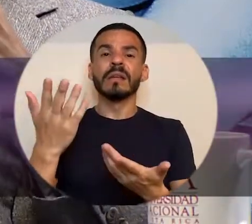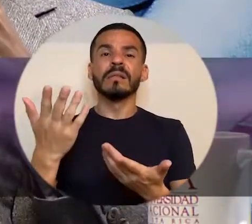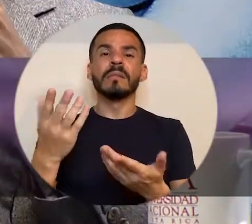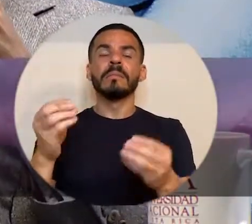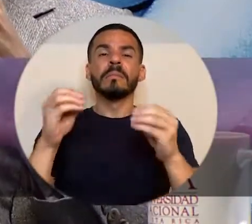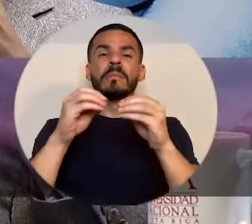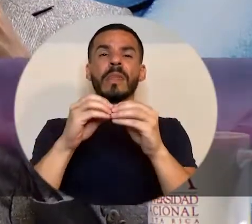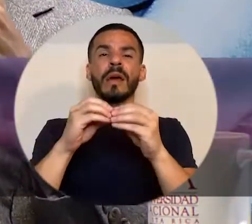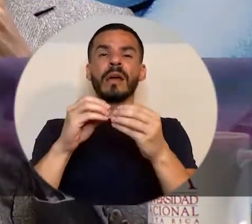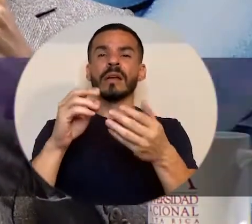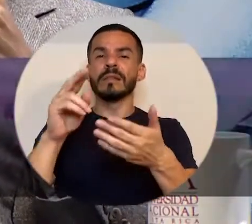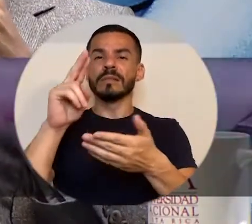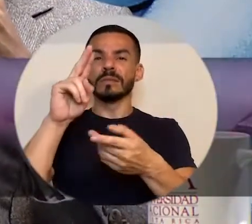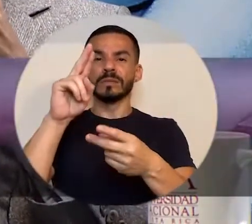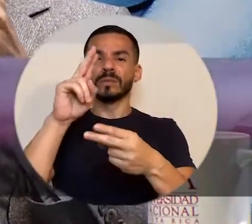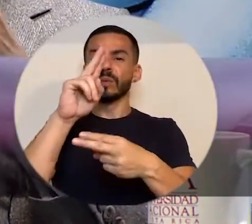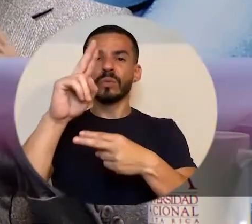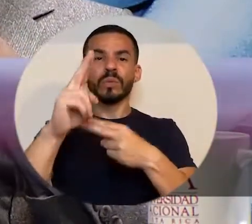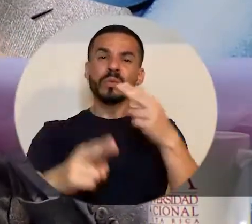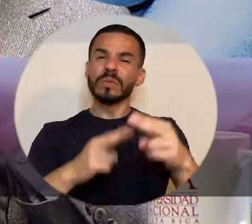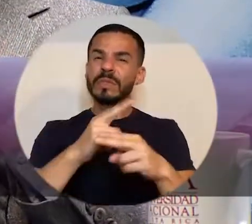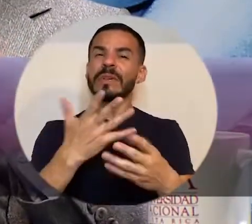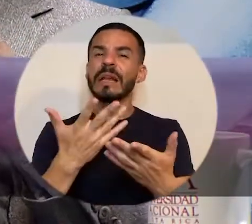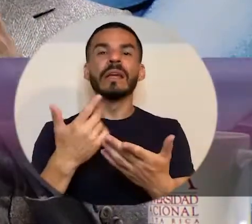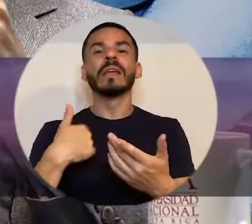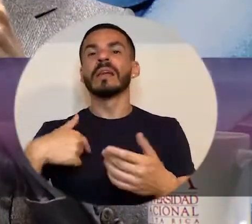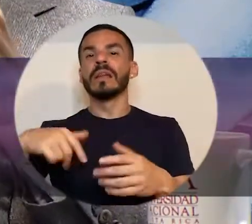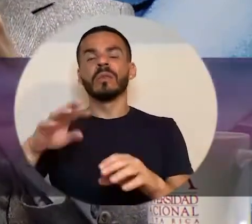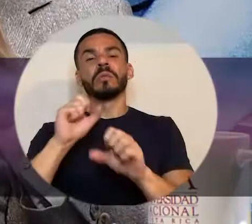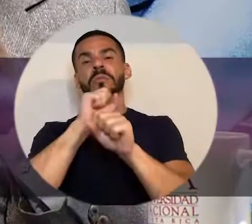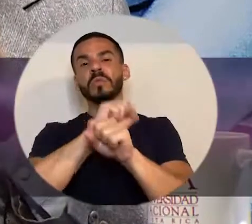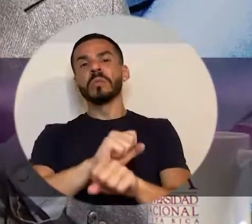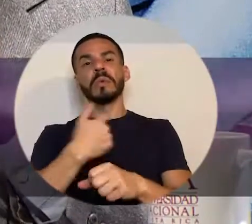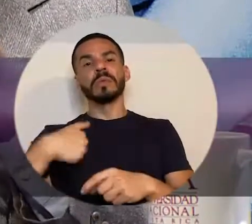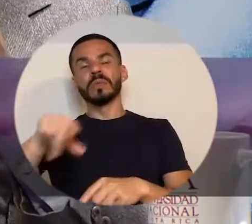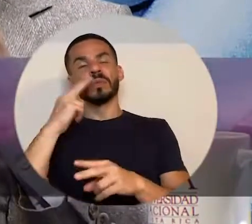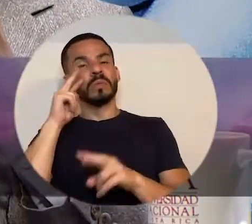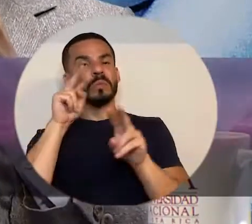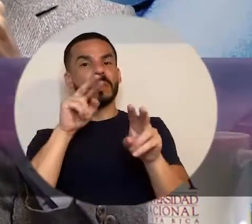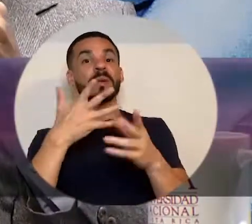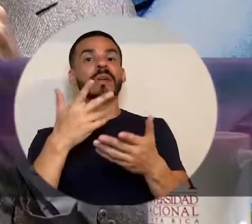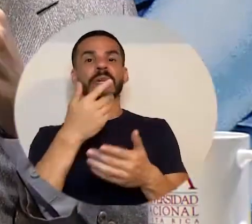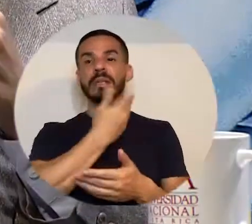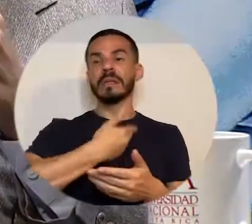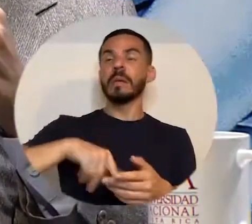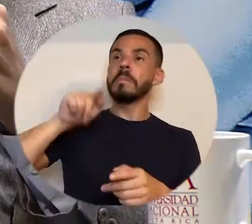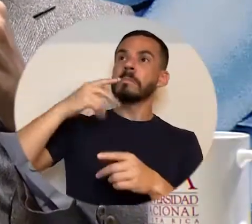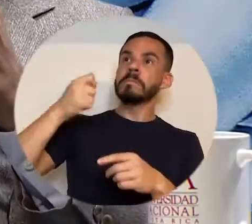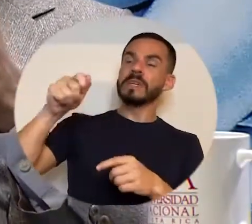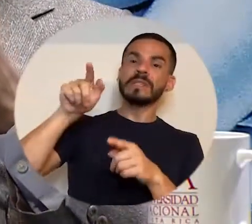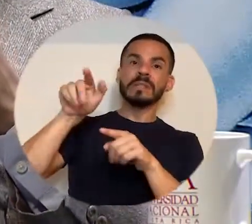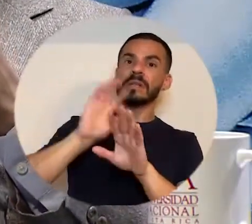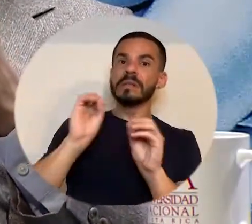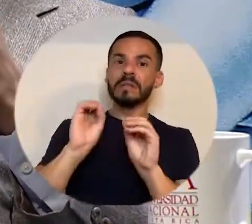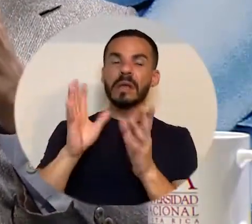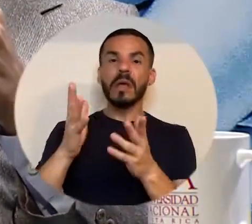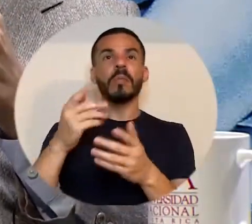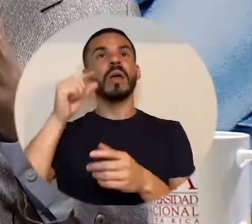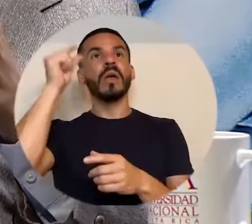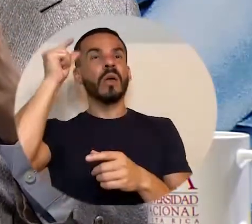hay que verlo más universalmente que lo que tradicionalmente se ve, que es a la